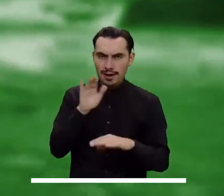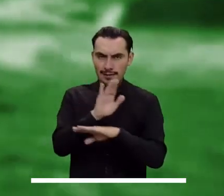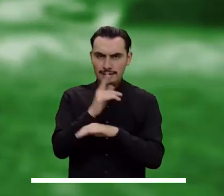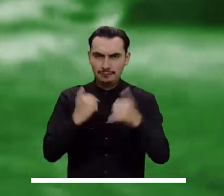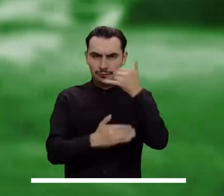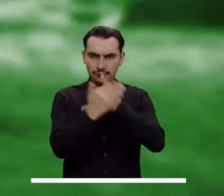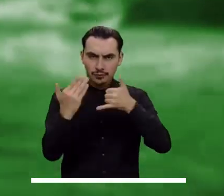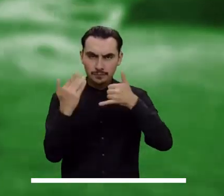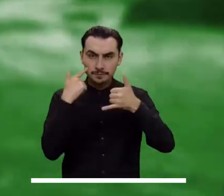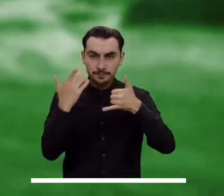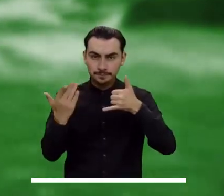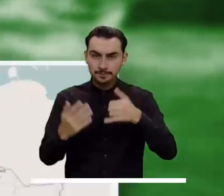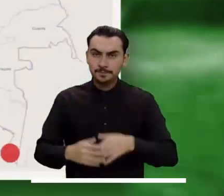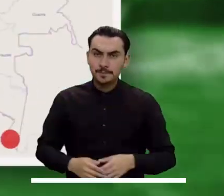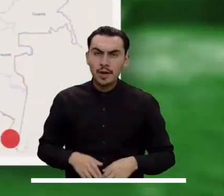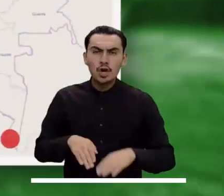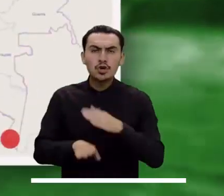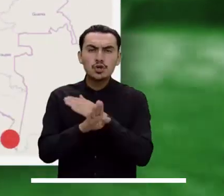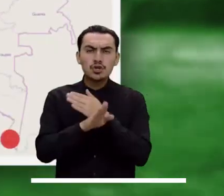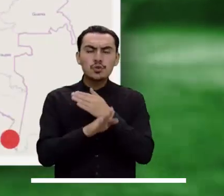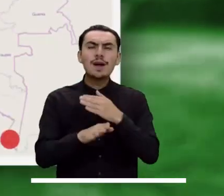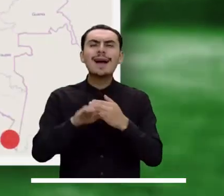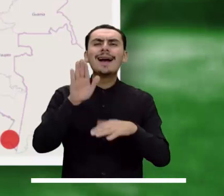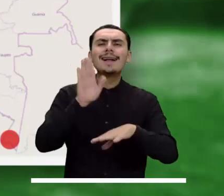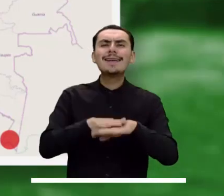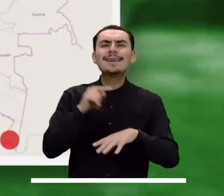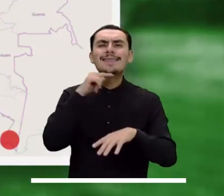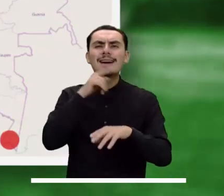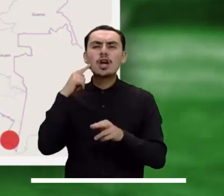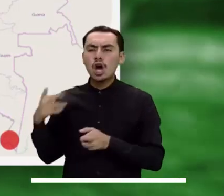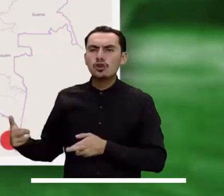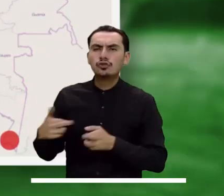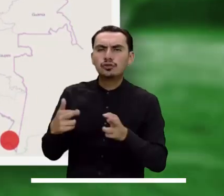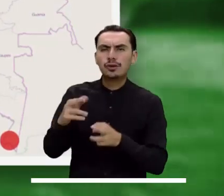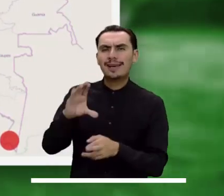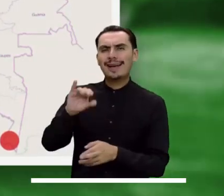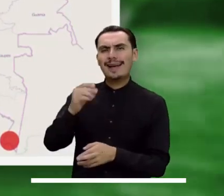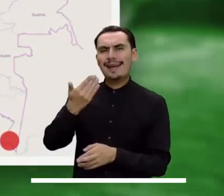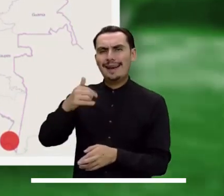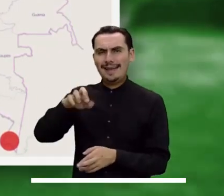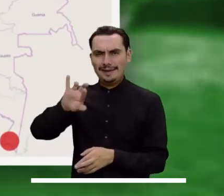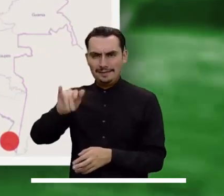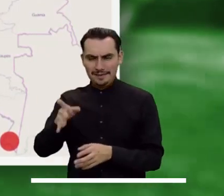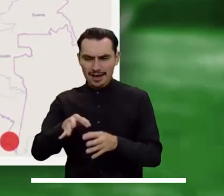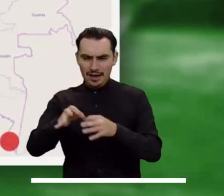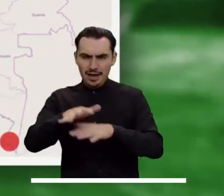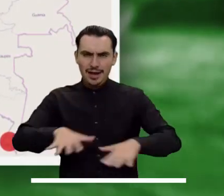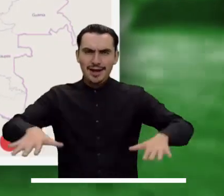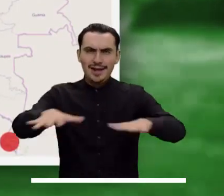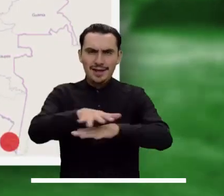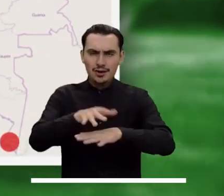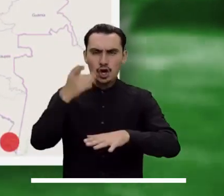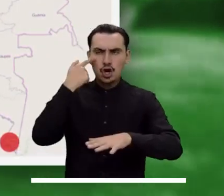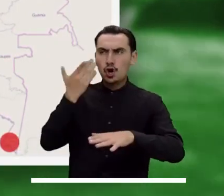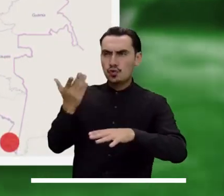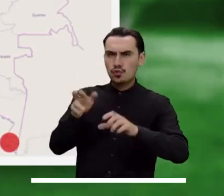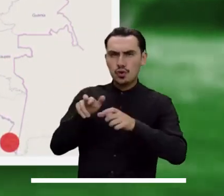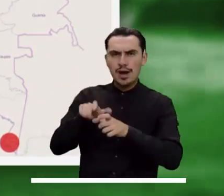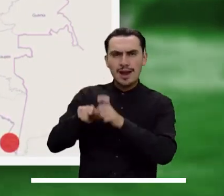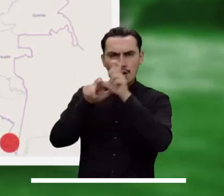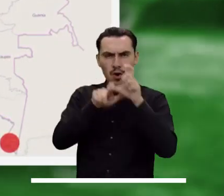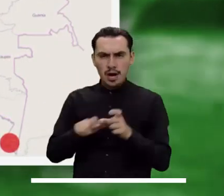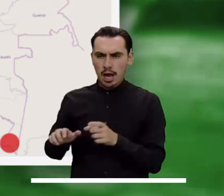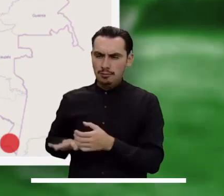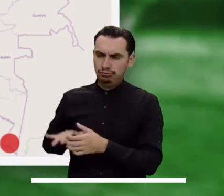permanecen activas a esta hora en Colombia. Persiste la alerta por creciente súbita del río Carraipía, a la altura del municipio